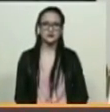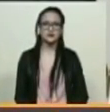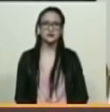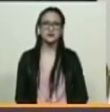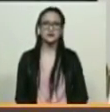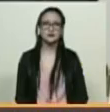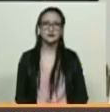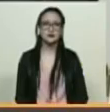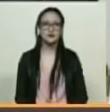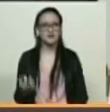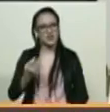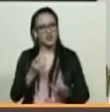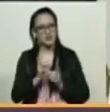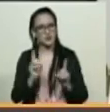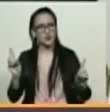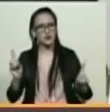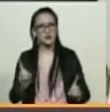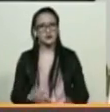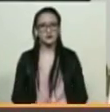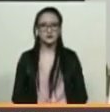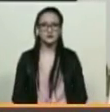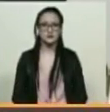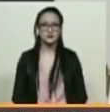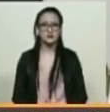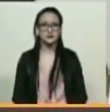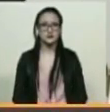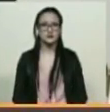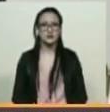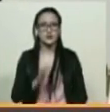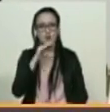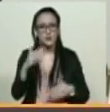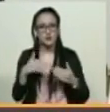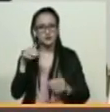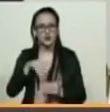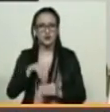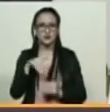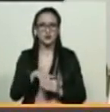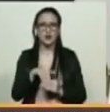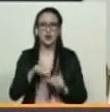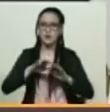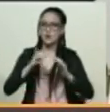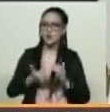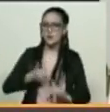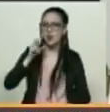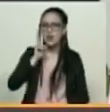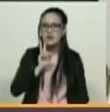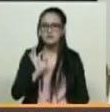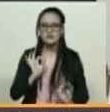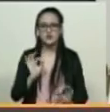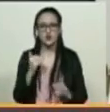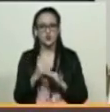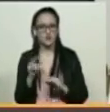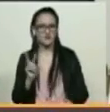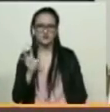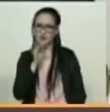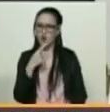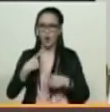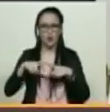en una verdadera democracia, son Cire. No hay un proceso electoral en el mundo más limpio que la elección